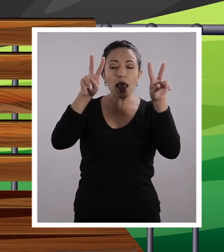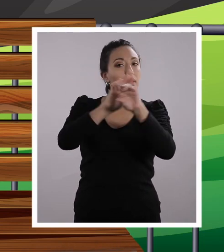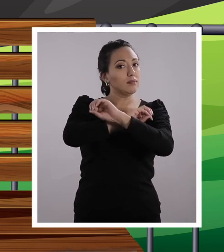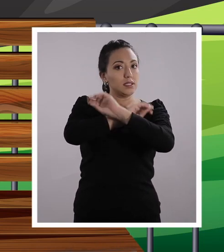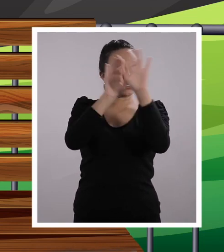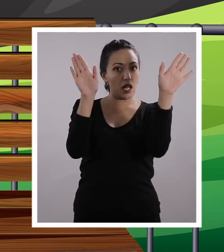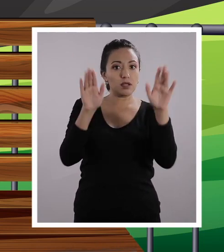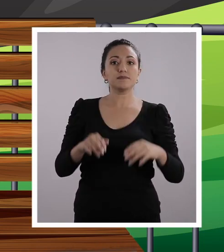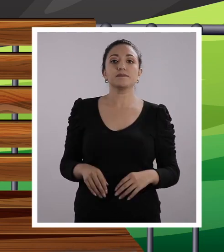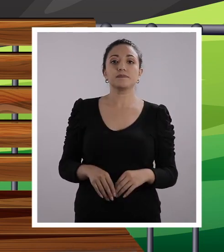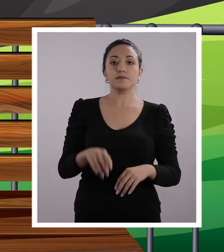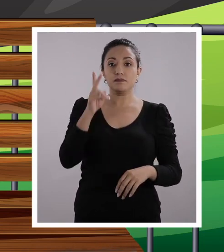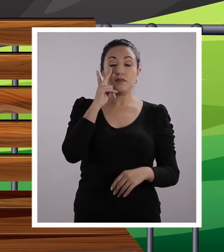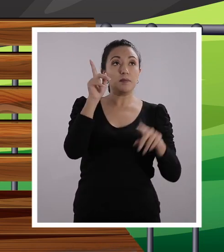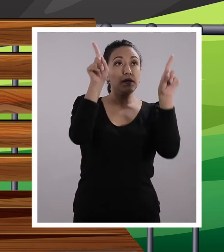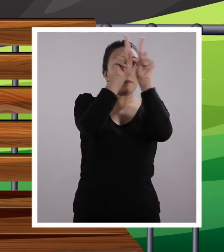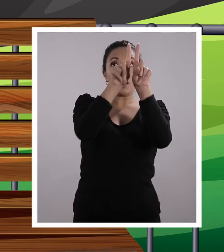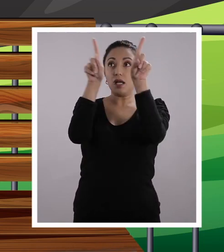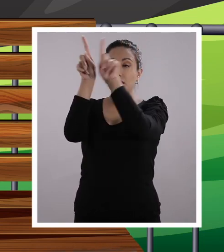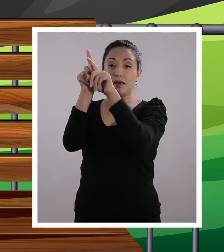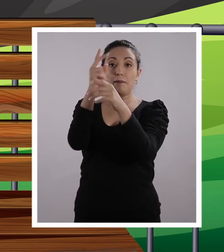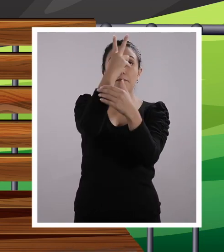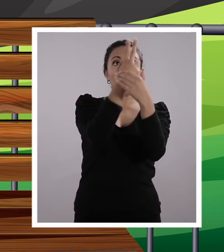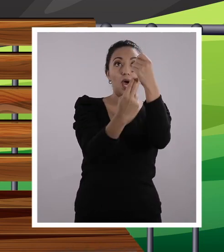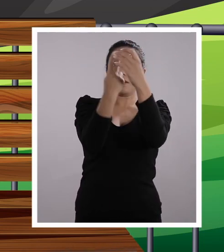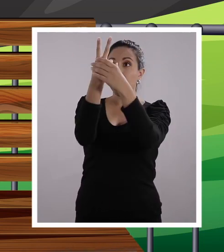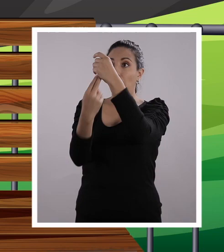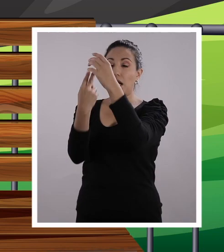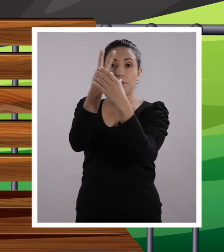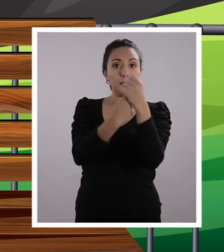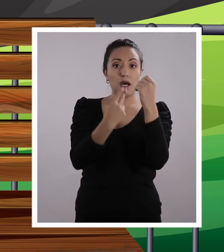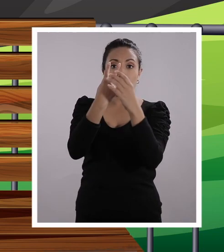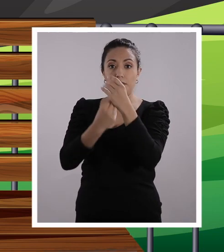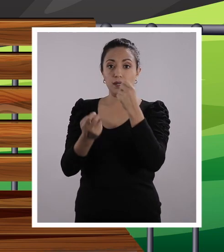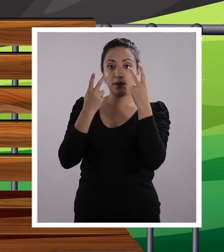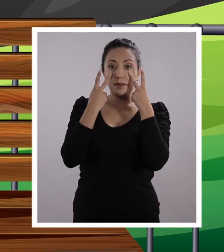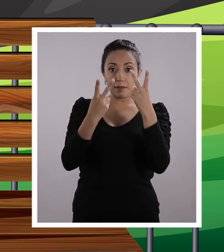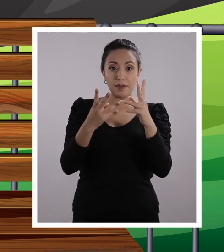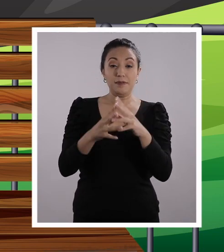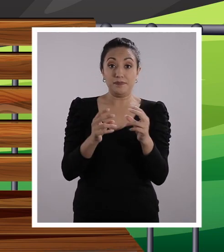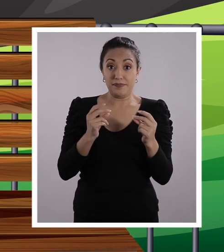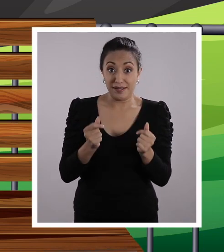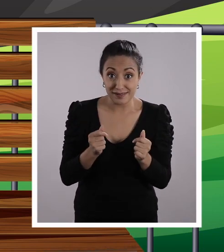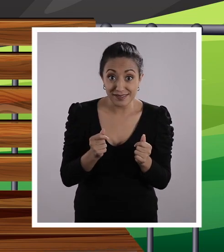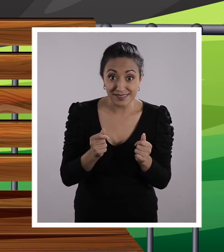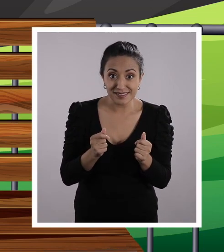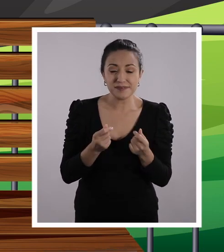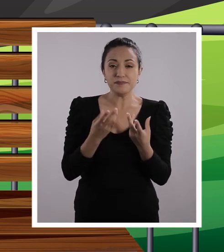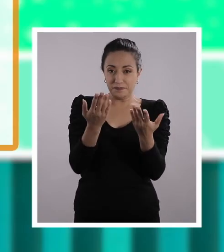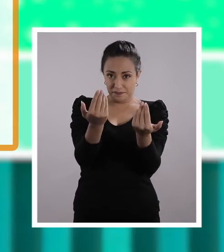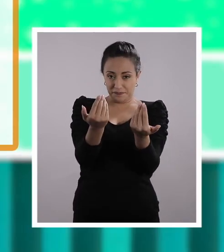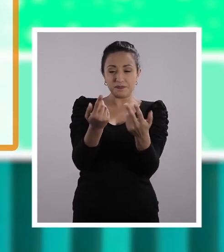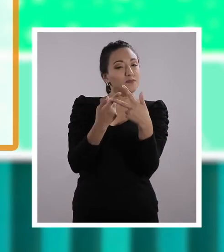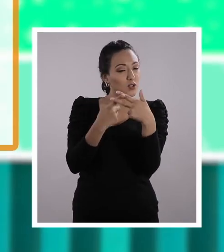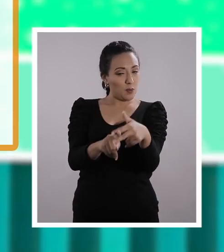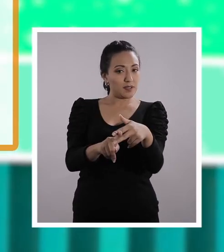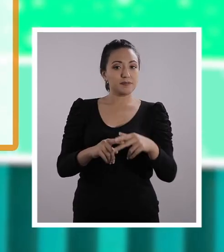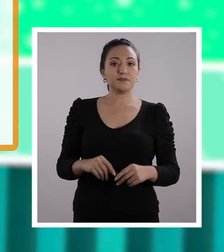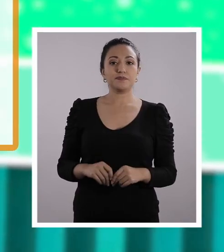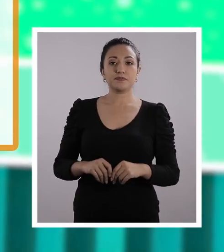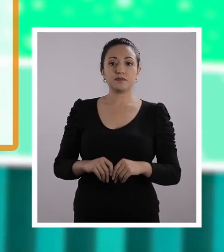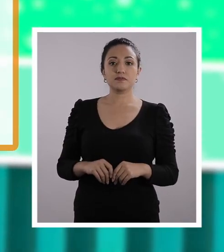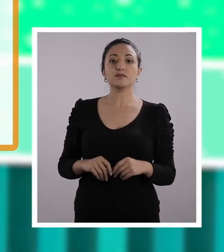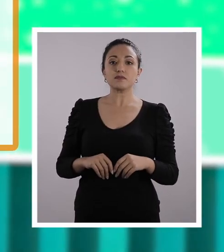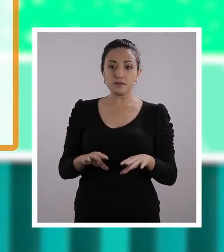reconozcas mejor vamos a encontrar los pares en cada una de estas imágenes que vamos a ver estará listo empezamos